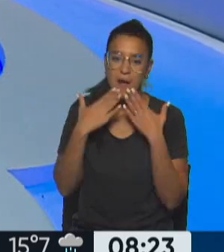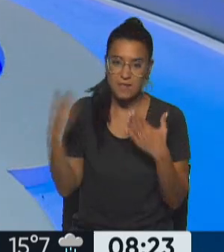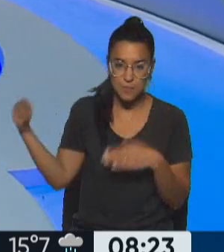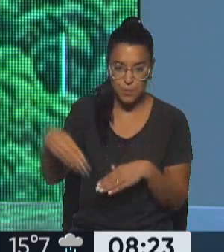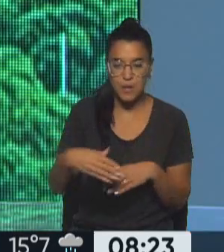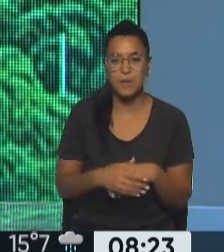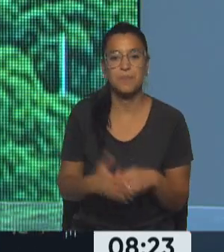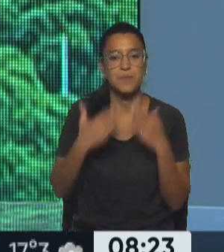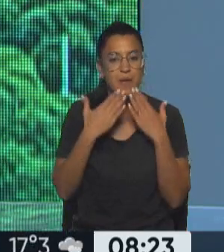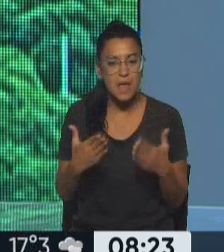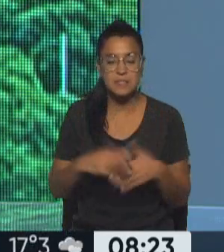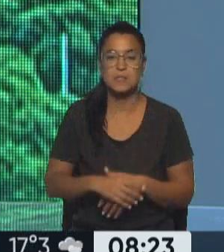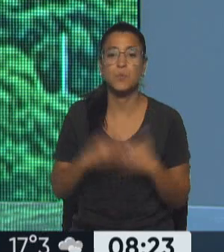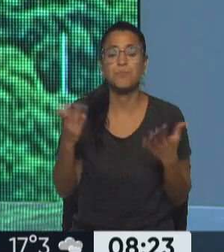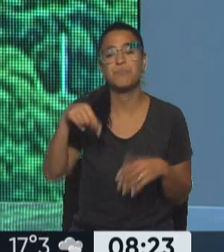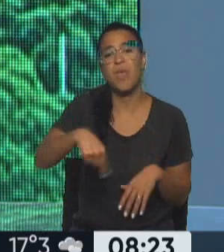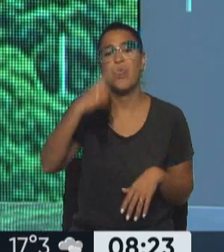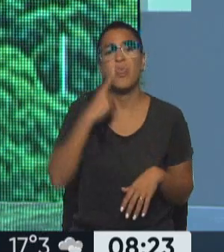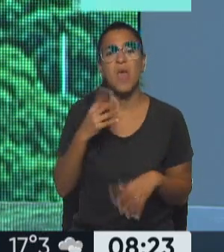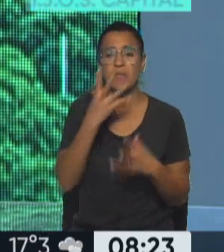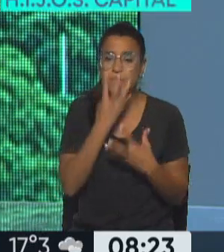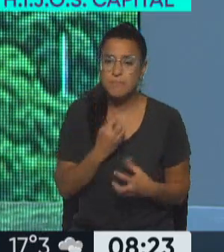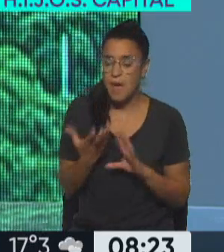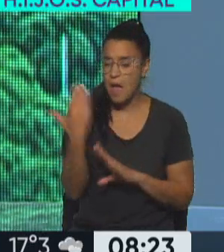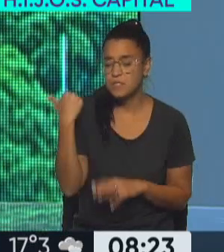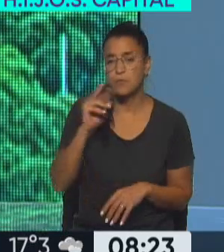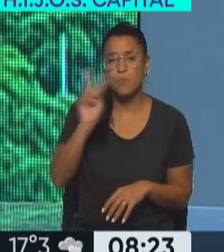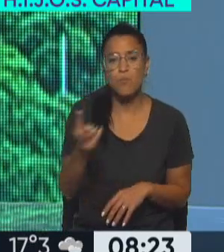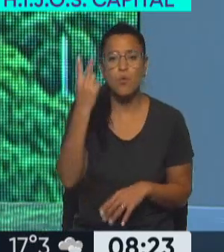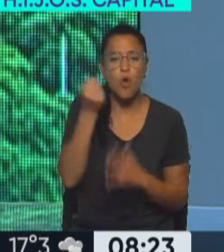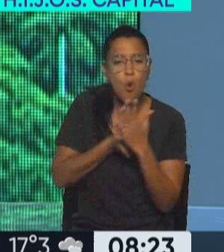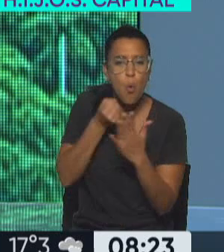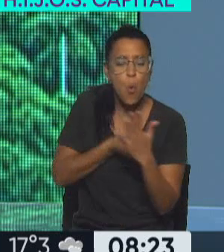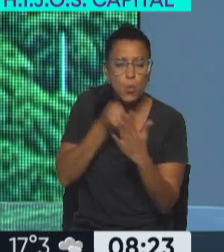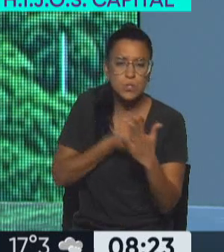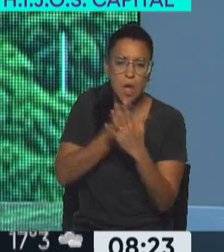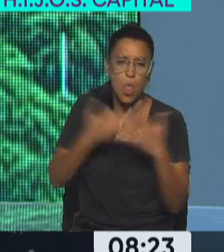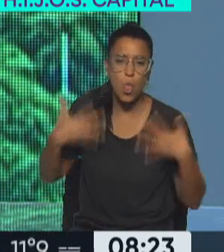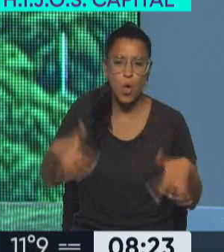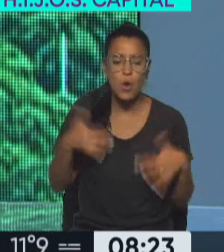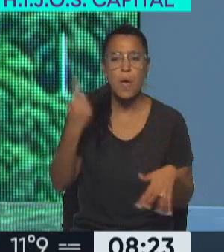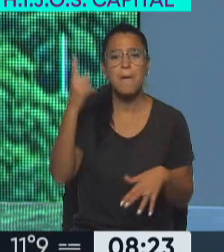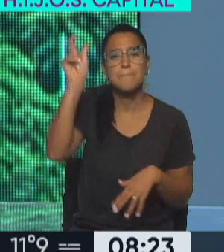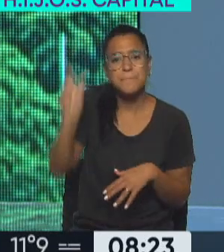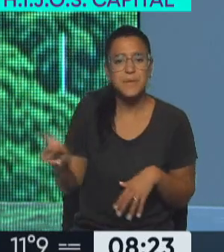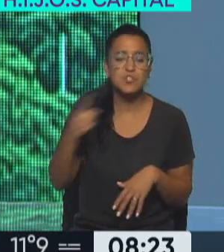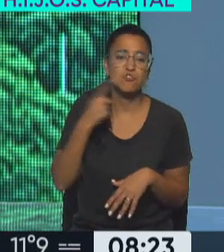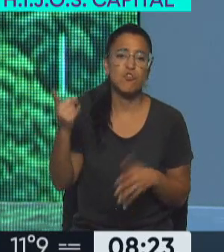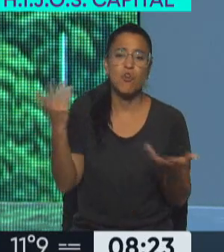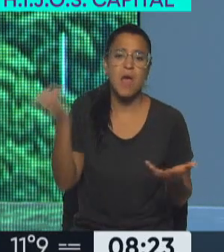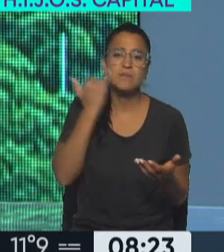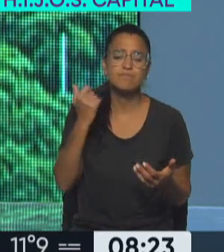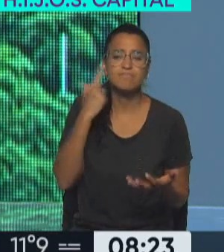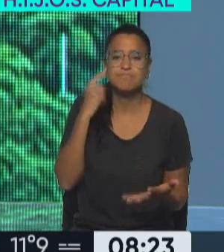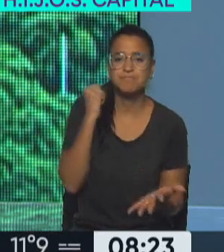Carlitos. Gracias. Bueno, un día muy triste ayer, se nos fue una gran luchadora, una persona que quedará